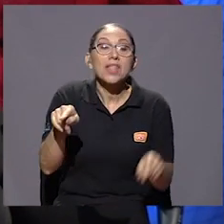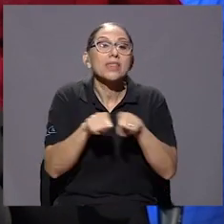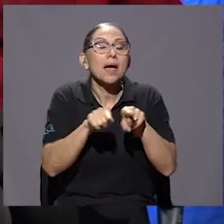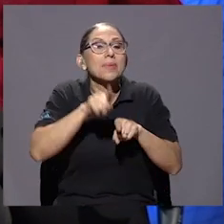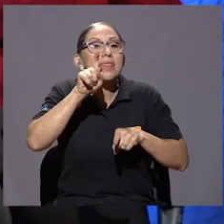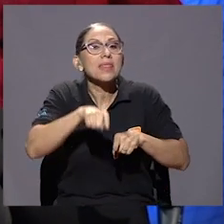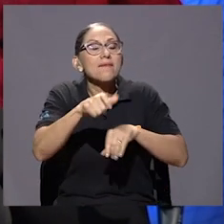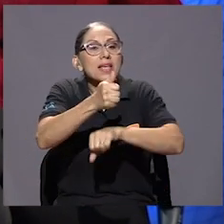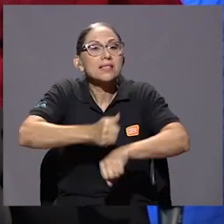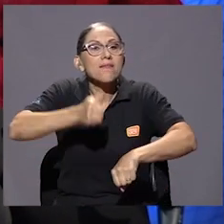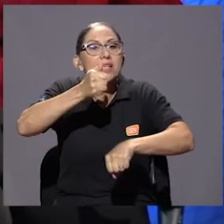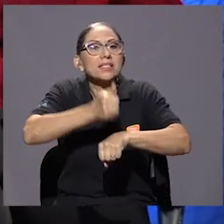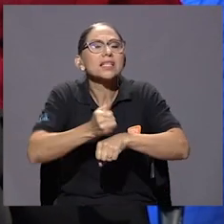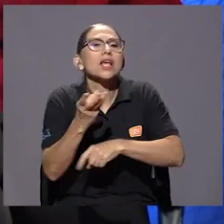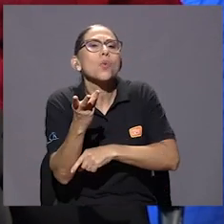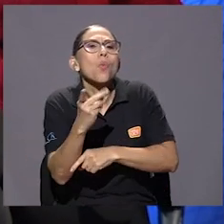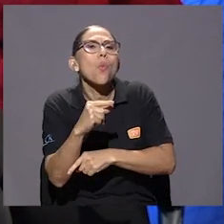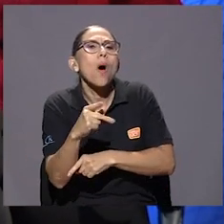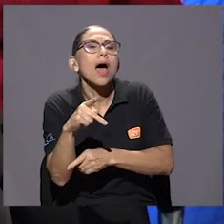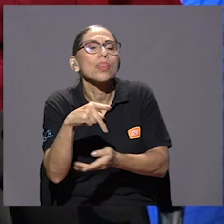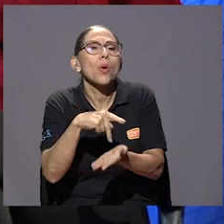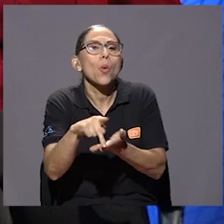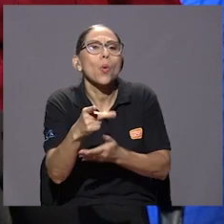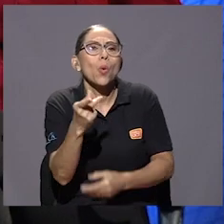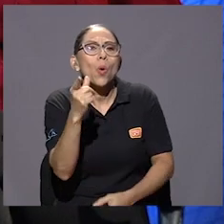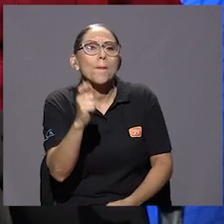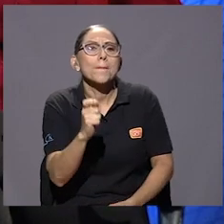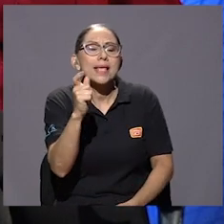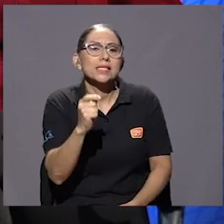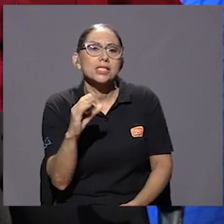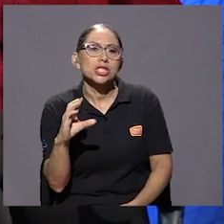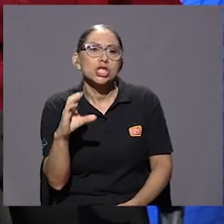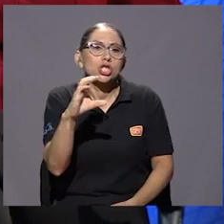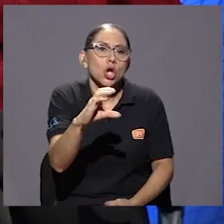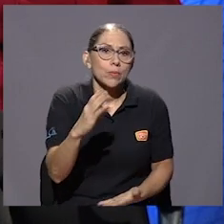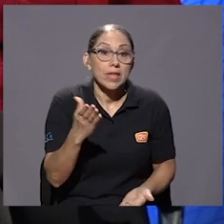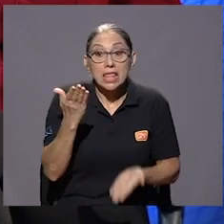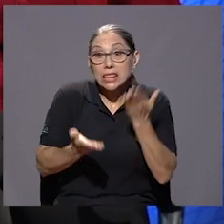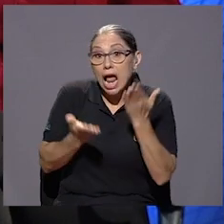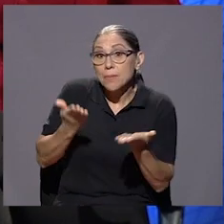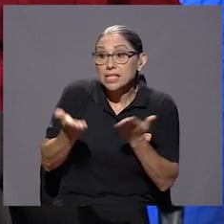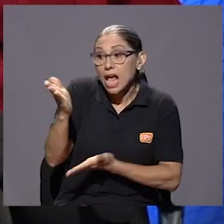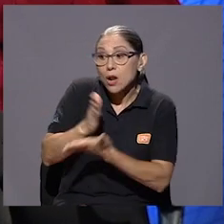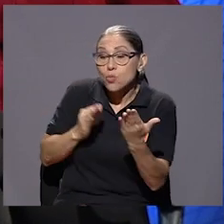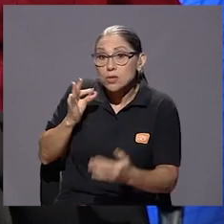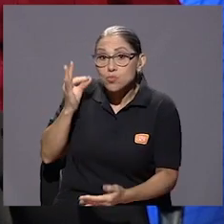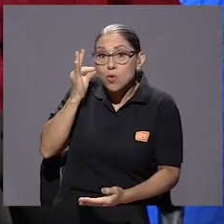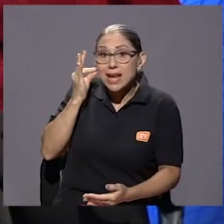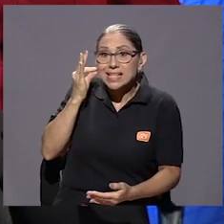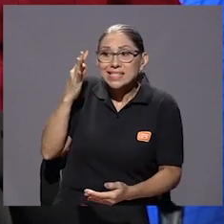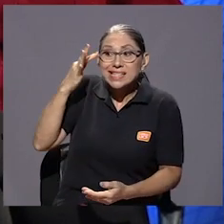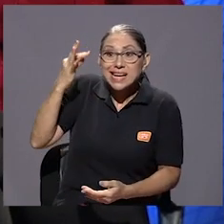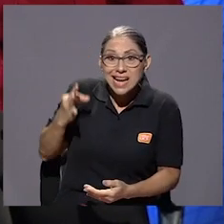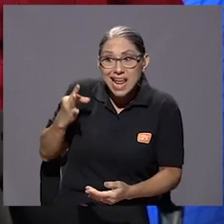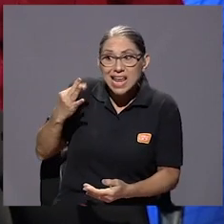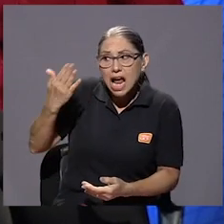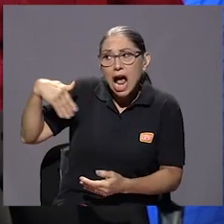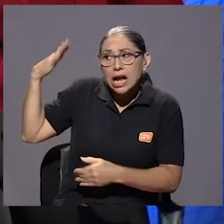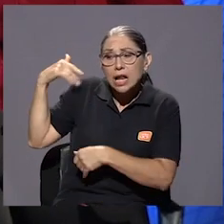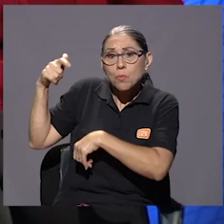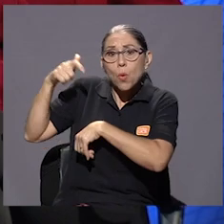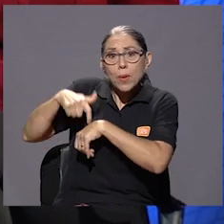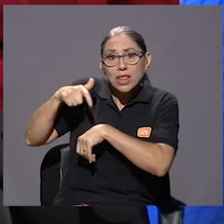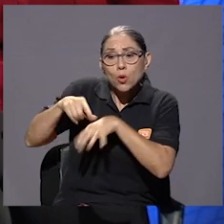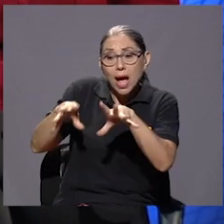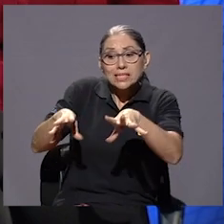pensión alimentaria, pero posteriormente hay mamás que tal vez consideran que aquella pensión que en aquel momento aceptaron